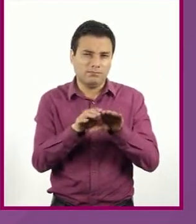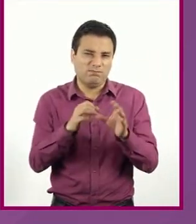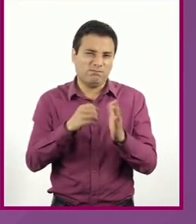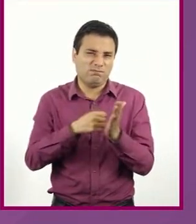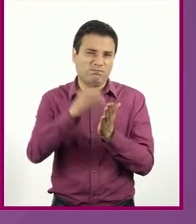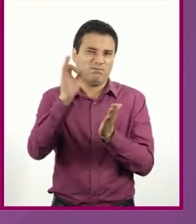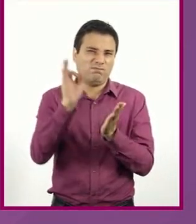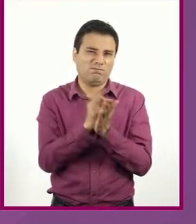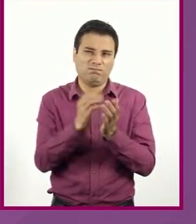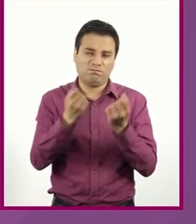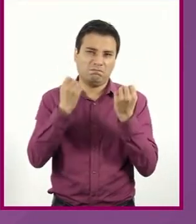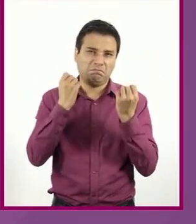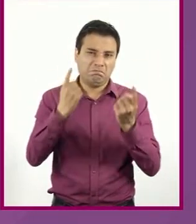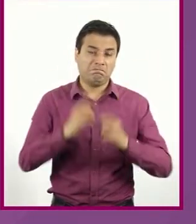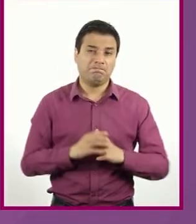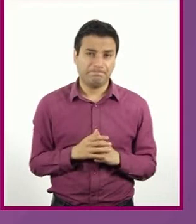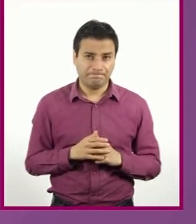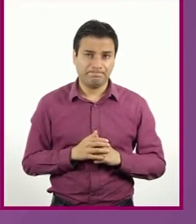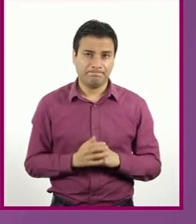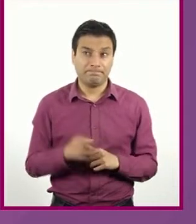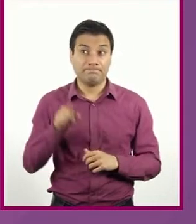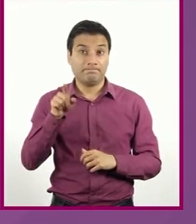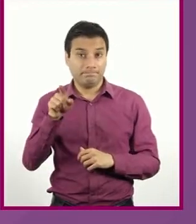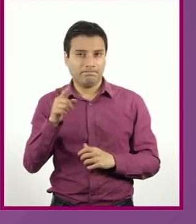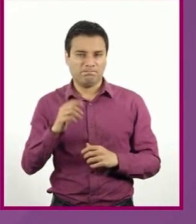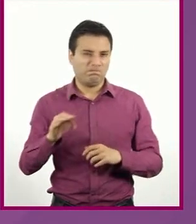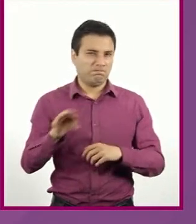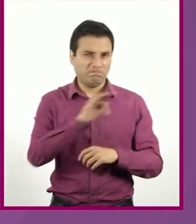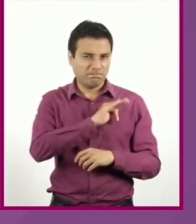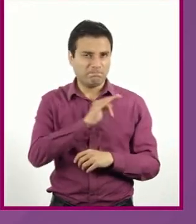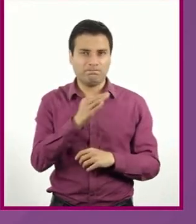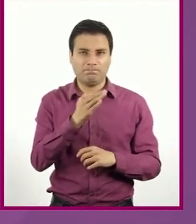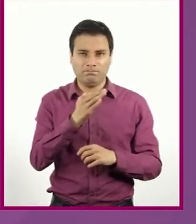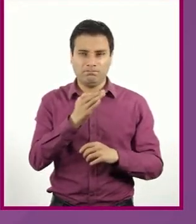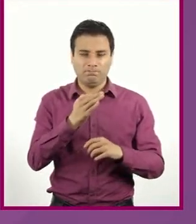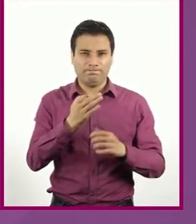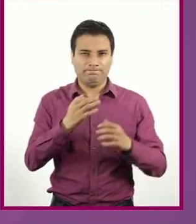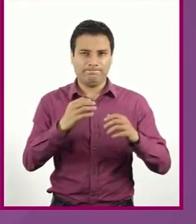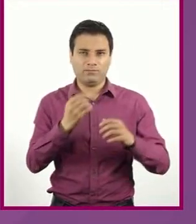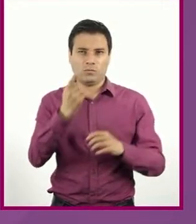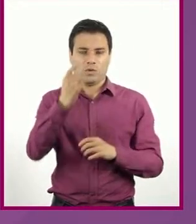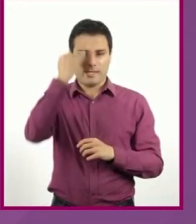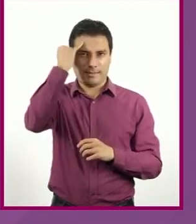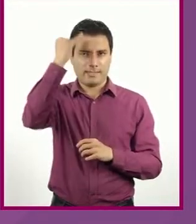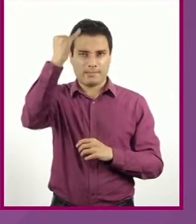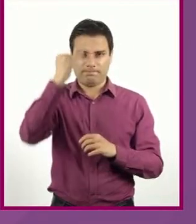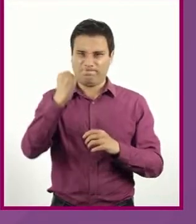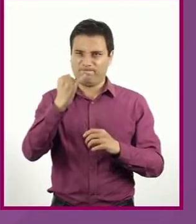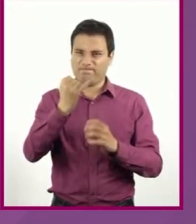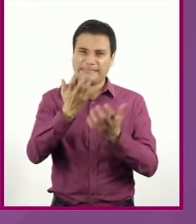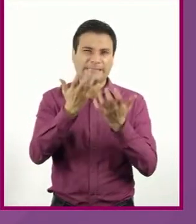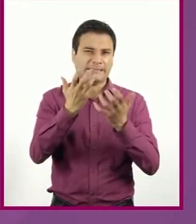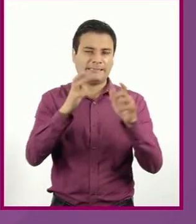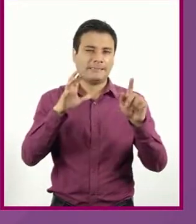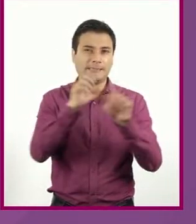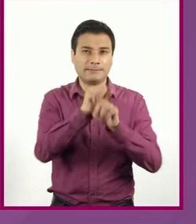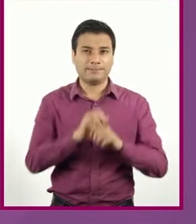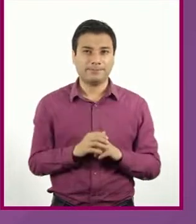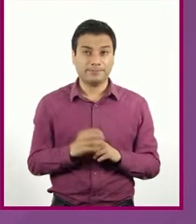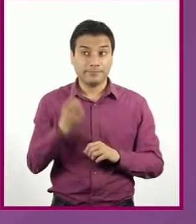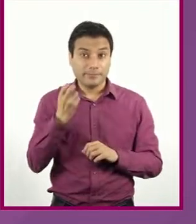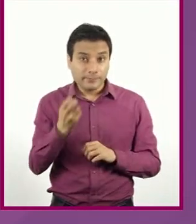universal. Su valor, lealtad y entrega a un ideal lo convirtieron en el modelo a partir del cual